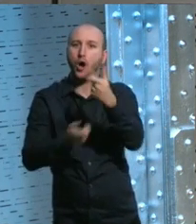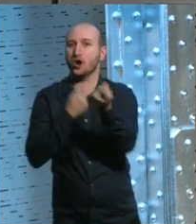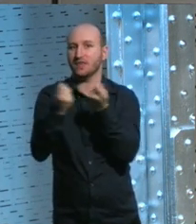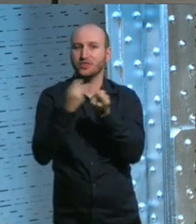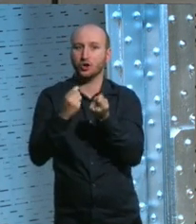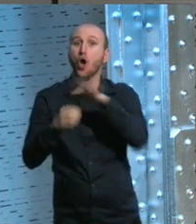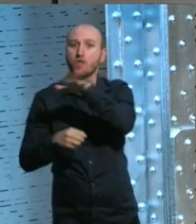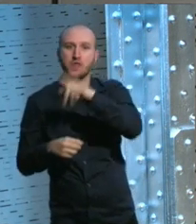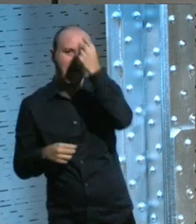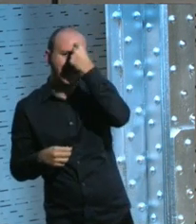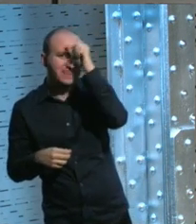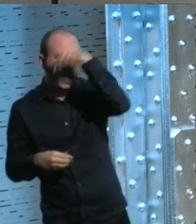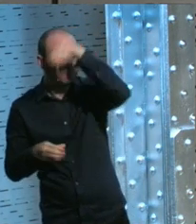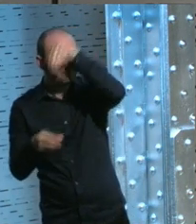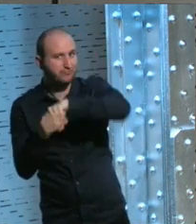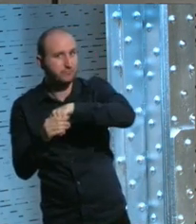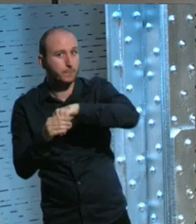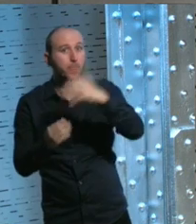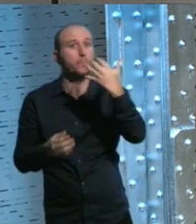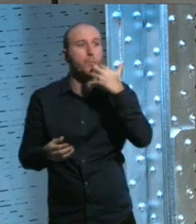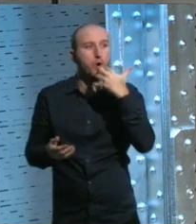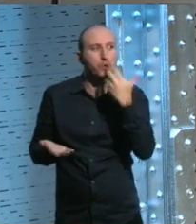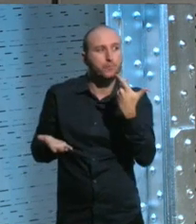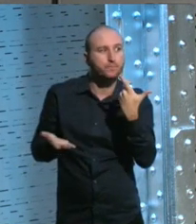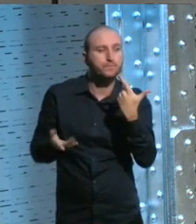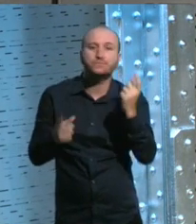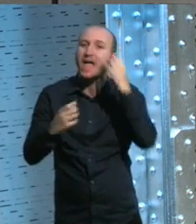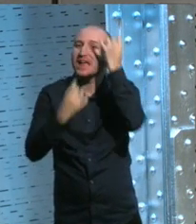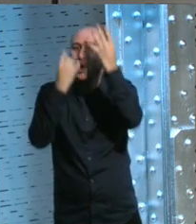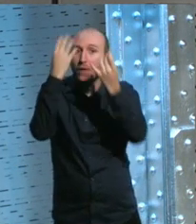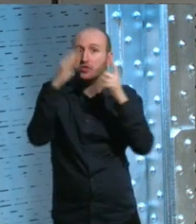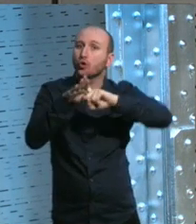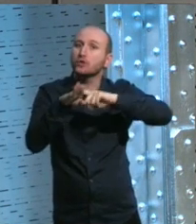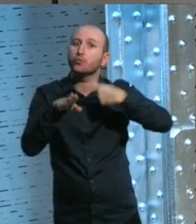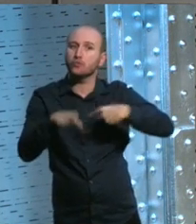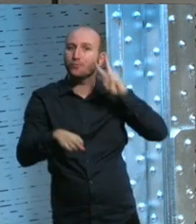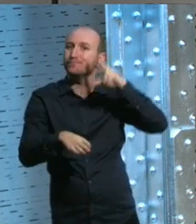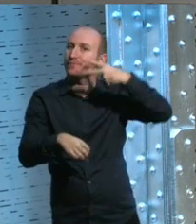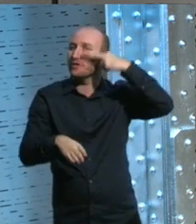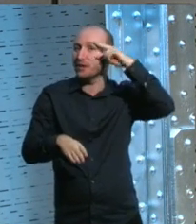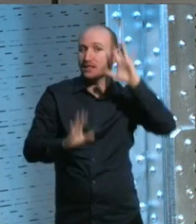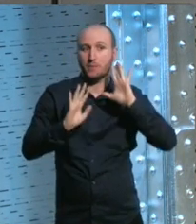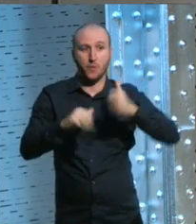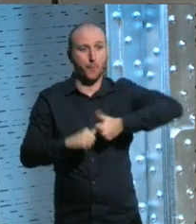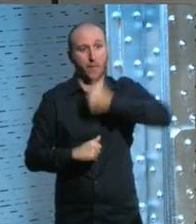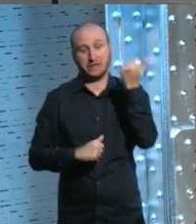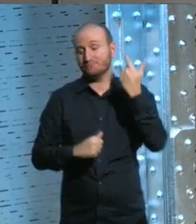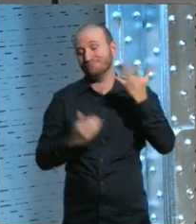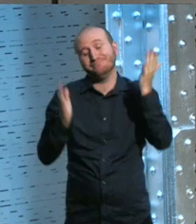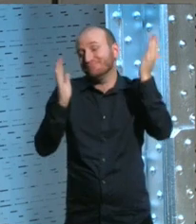India. El ejemplo de innovación de ese tipo que he visto y que me acuerde, pero no he visto más,